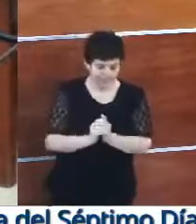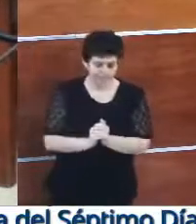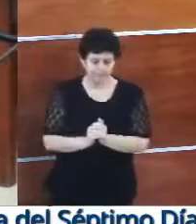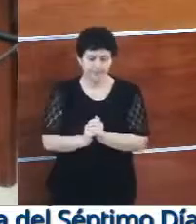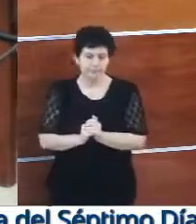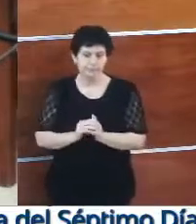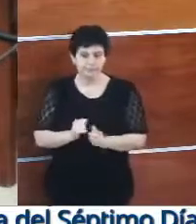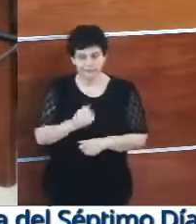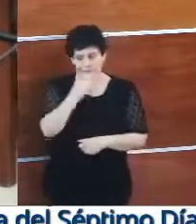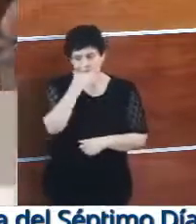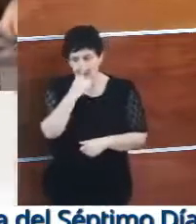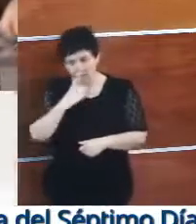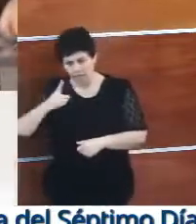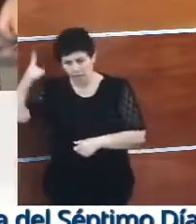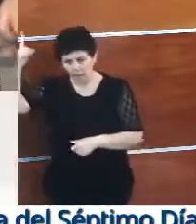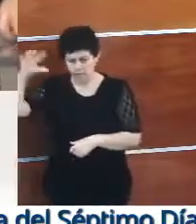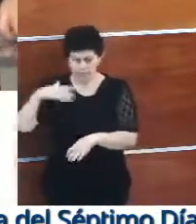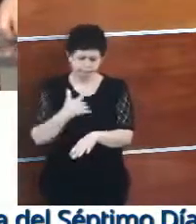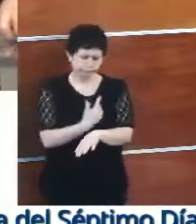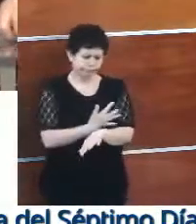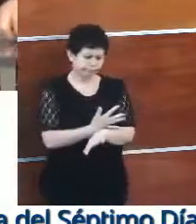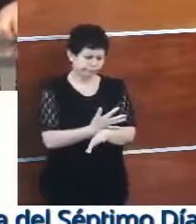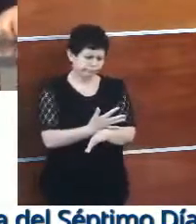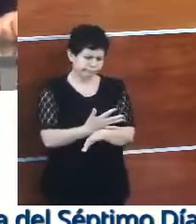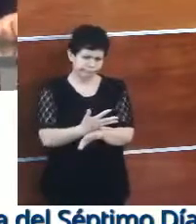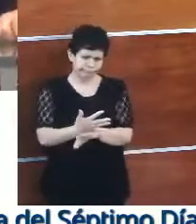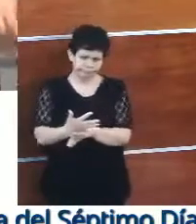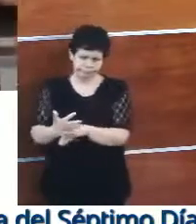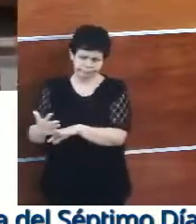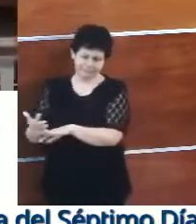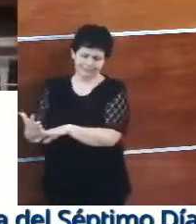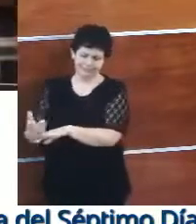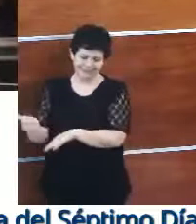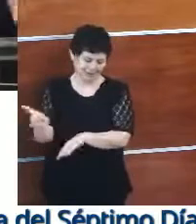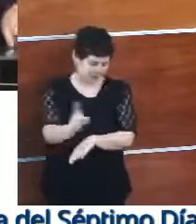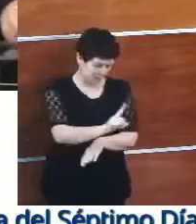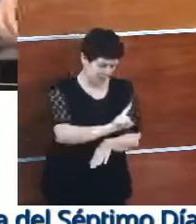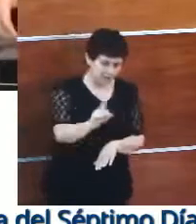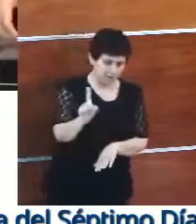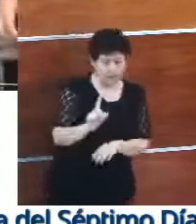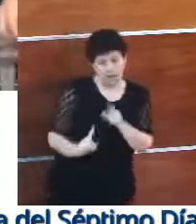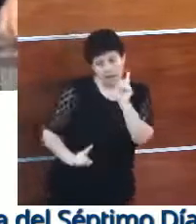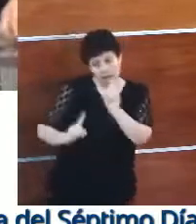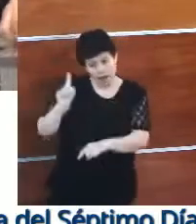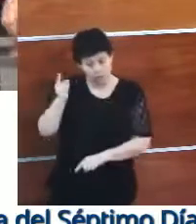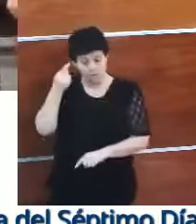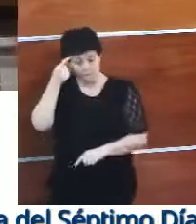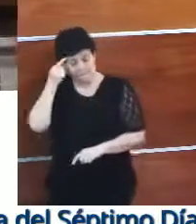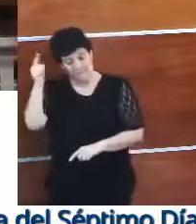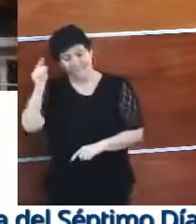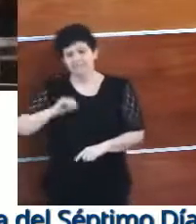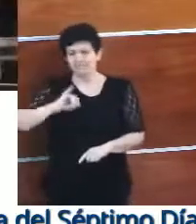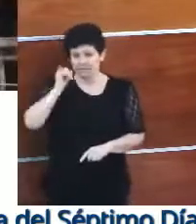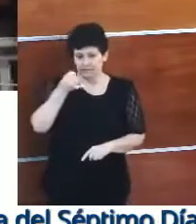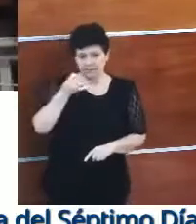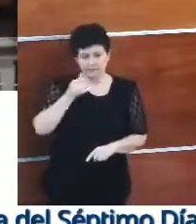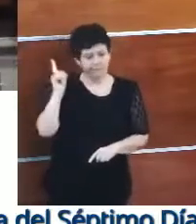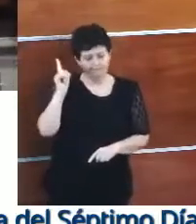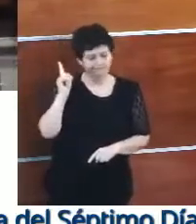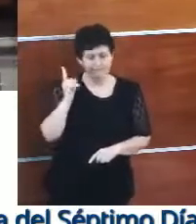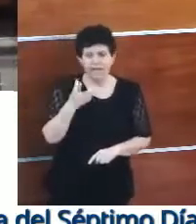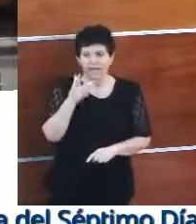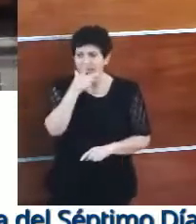Señor no retarda su promesa. No, no, no. Aunque algunos la tienen por tardanza, sino que es paciente para